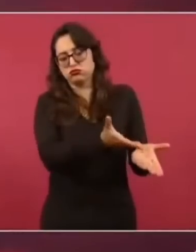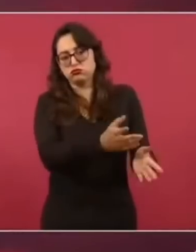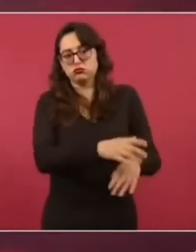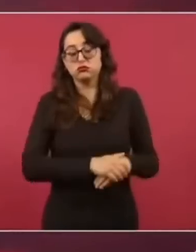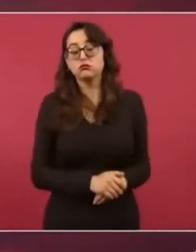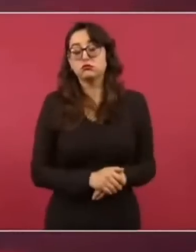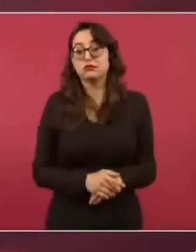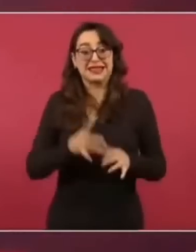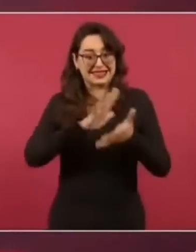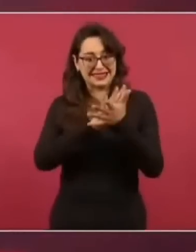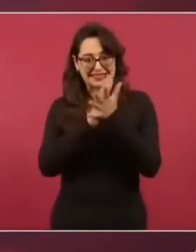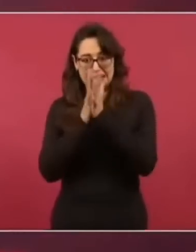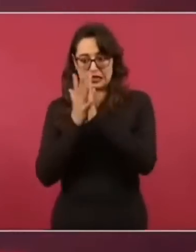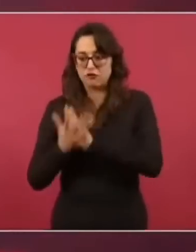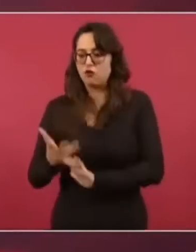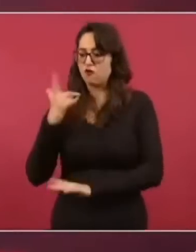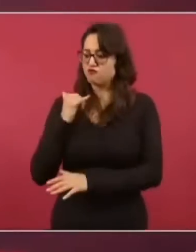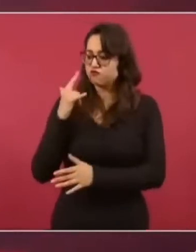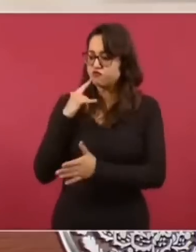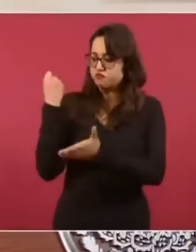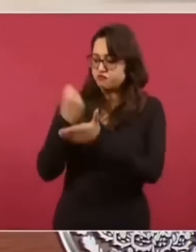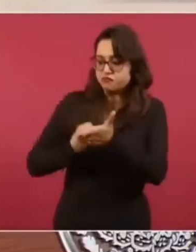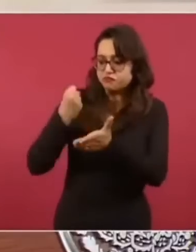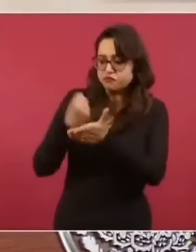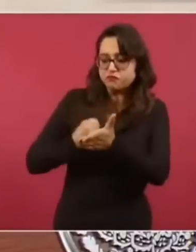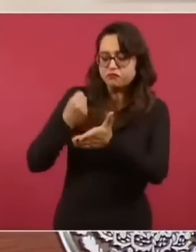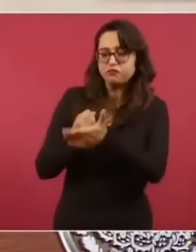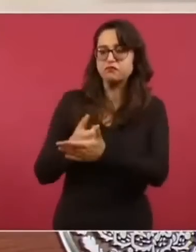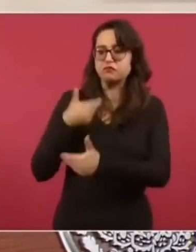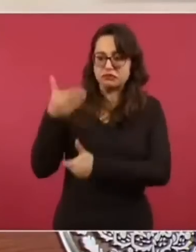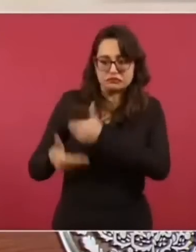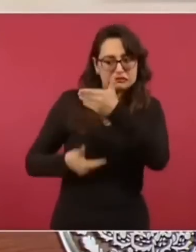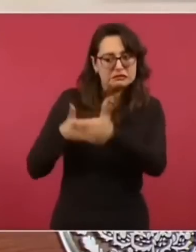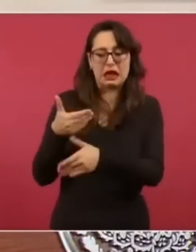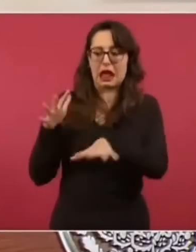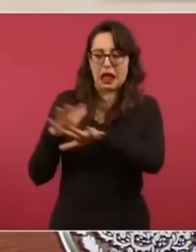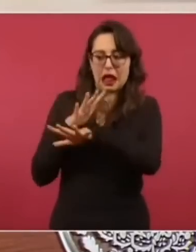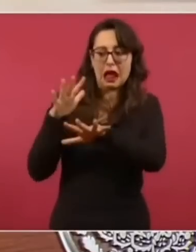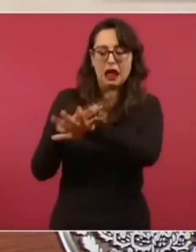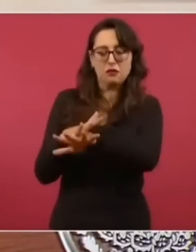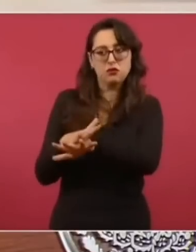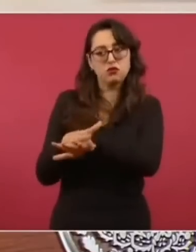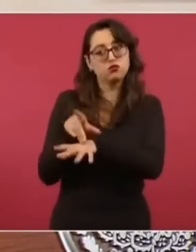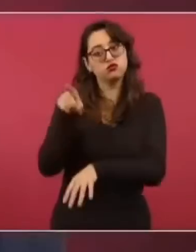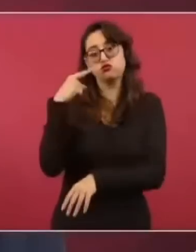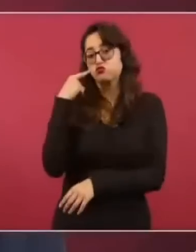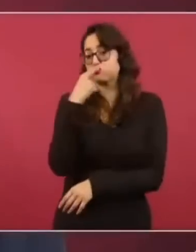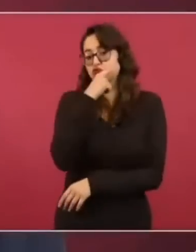¿Quieres que siga la transformación? También, ya sabes.